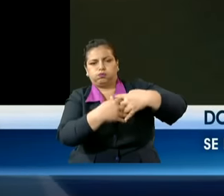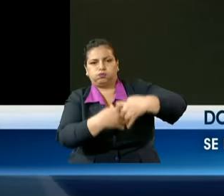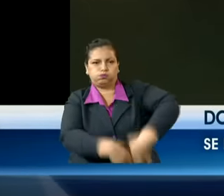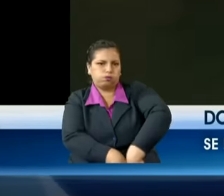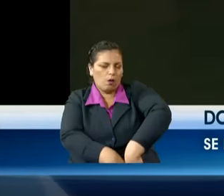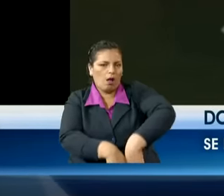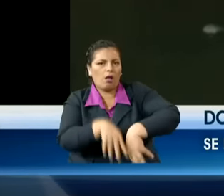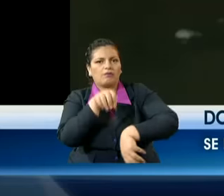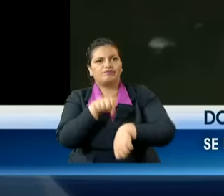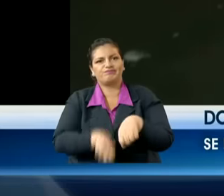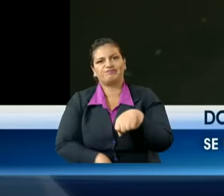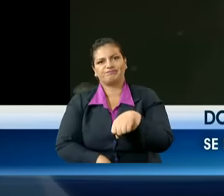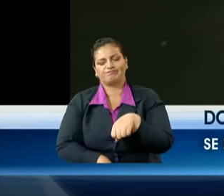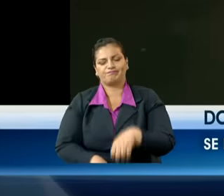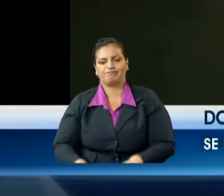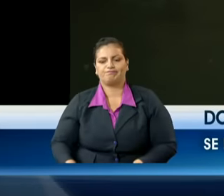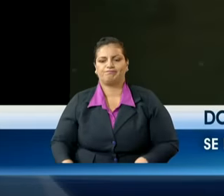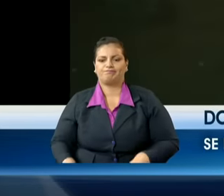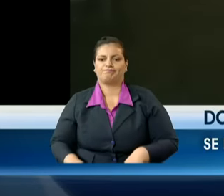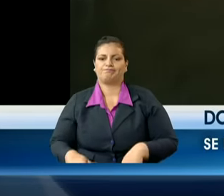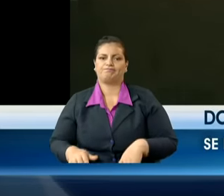Marina en Babahoyo.